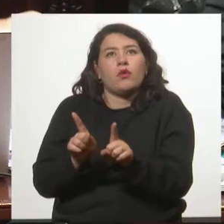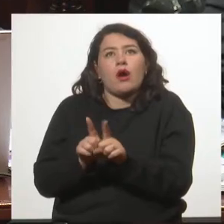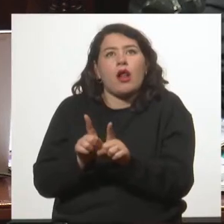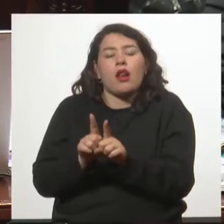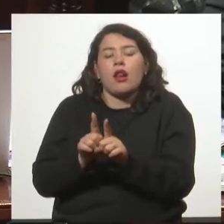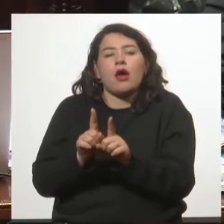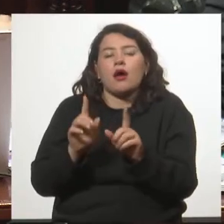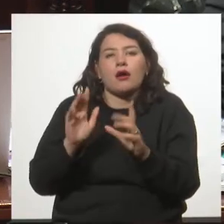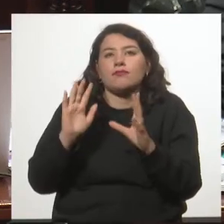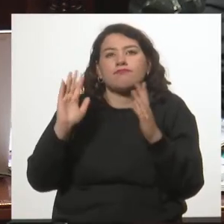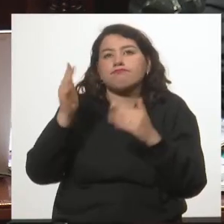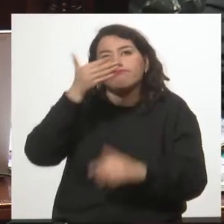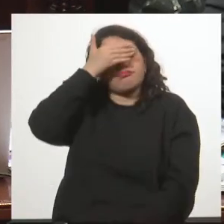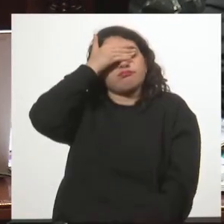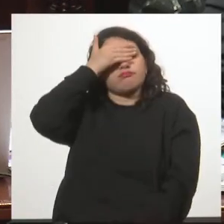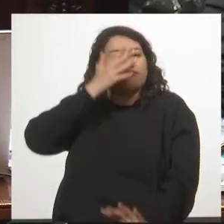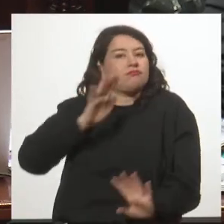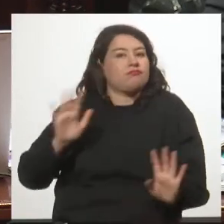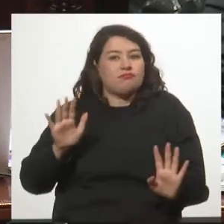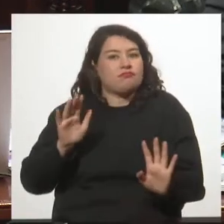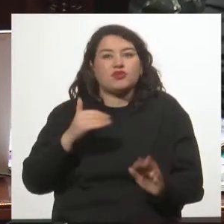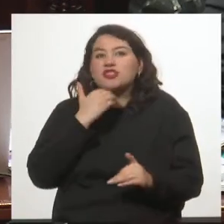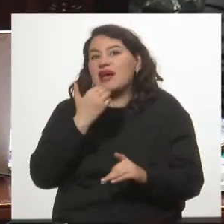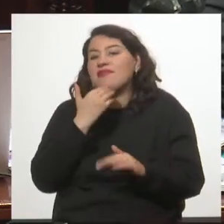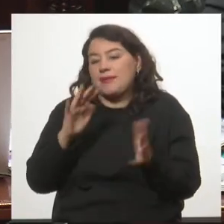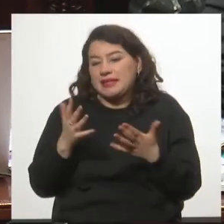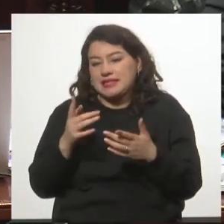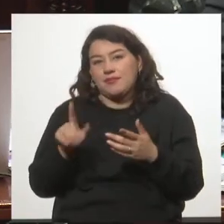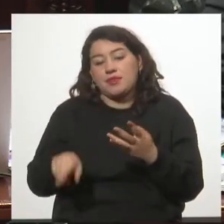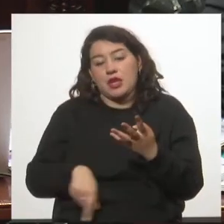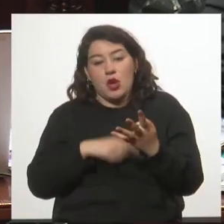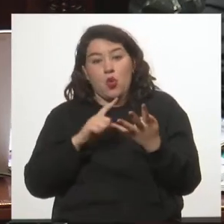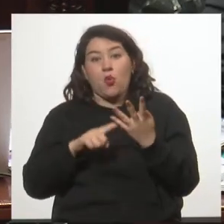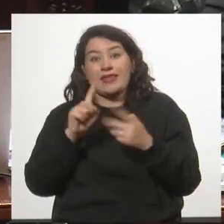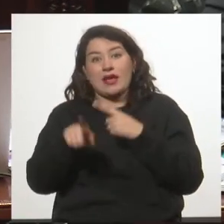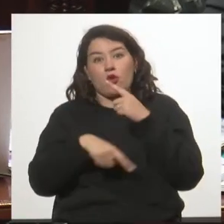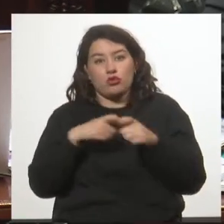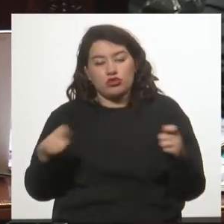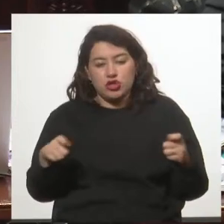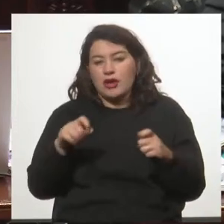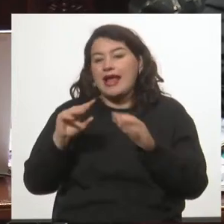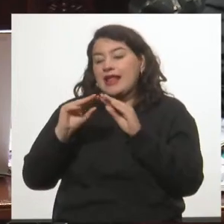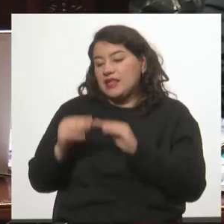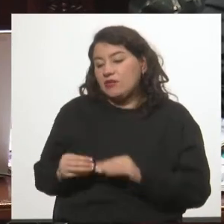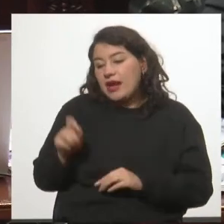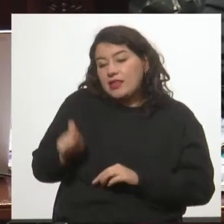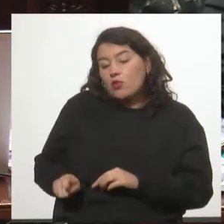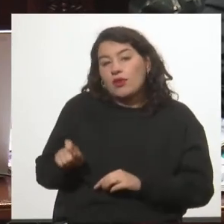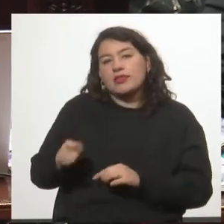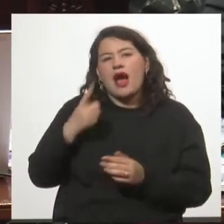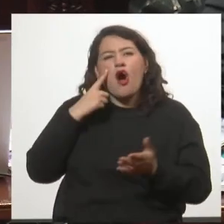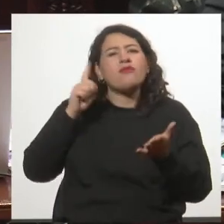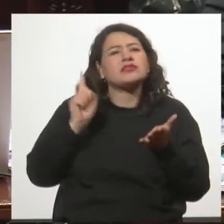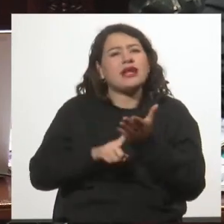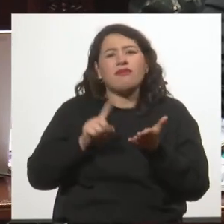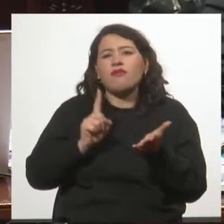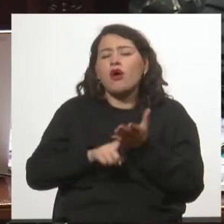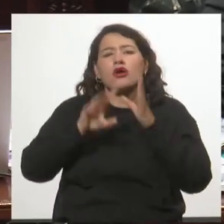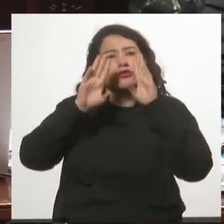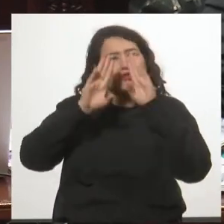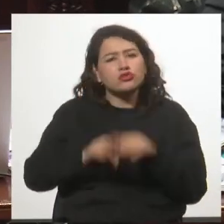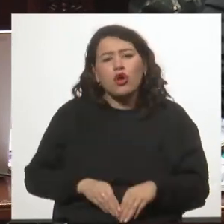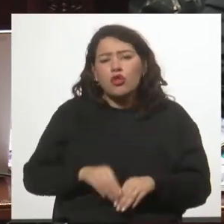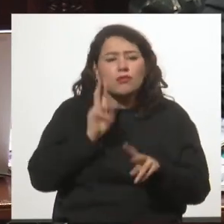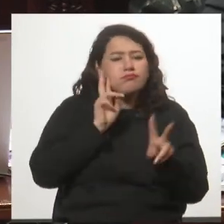opacidad cuarto el tribunal de cuentas observó todas las compras